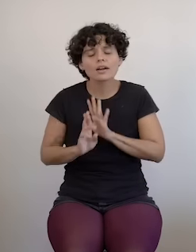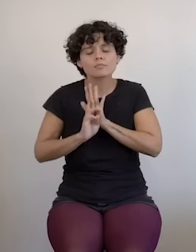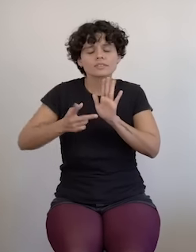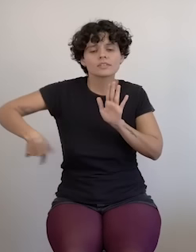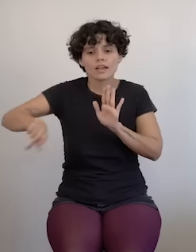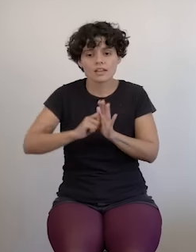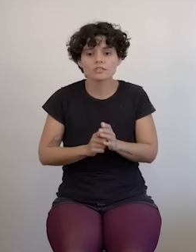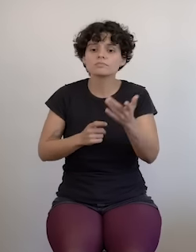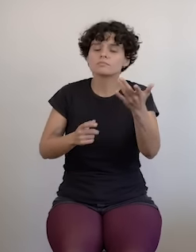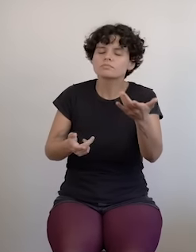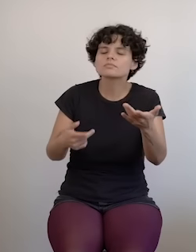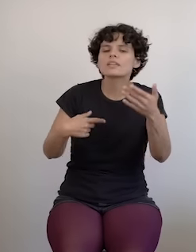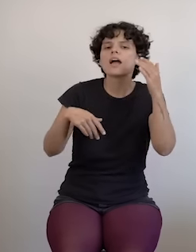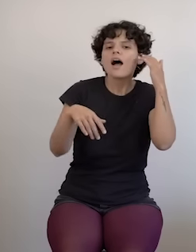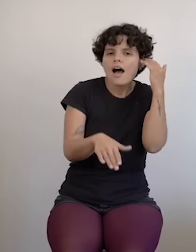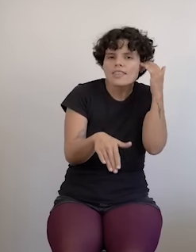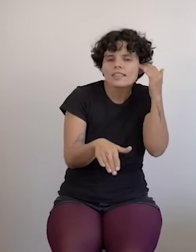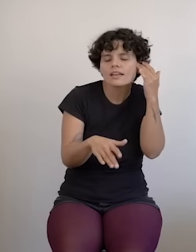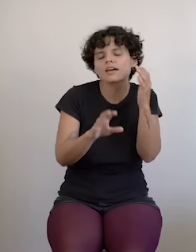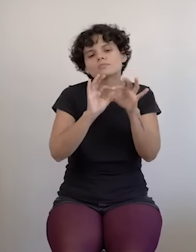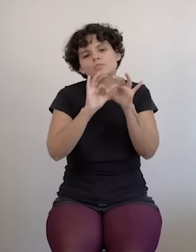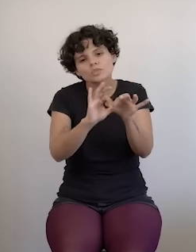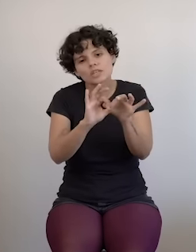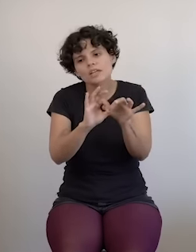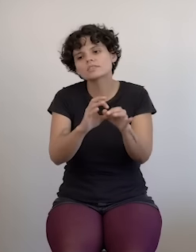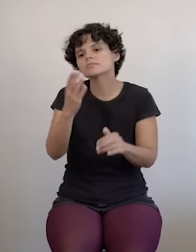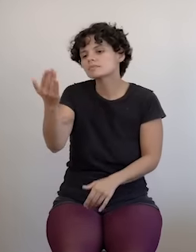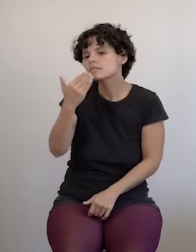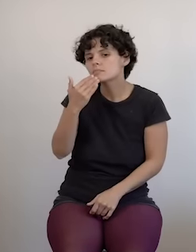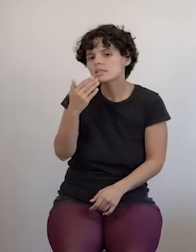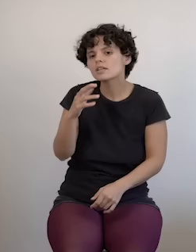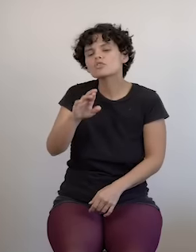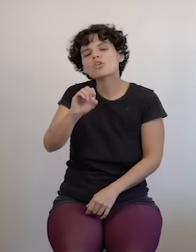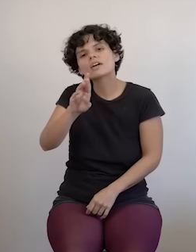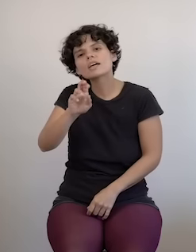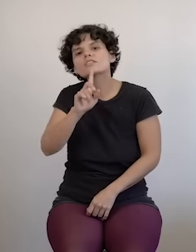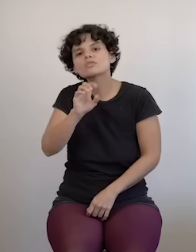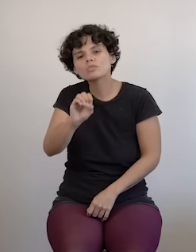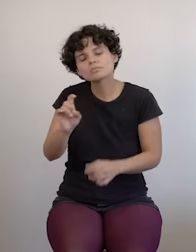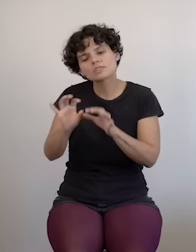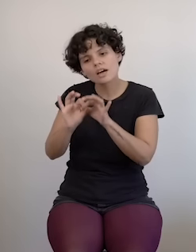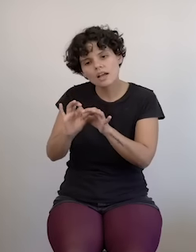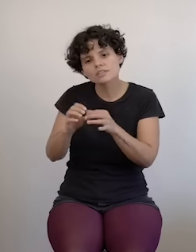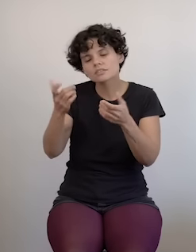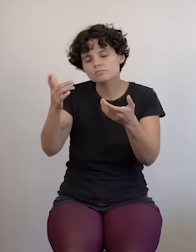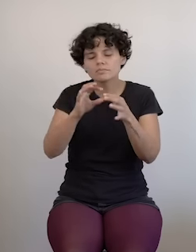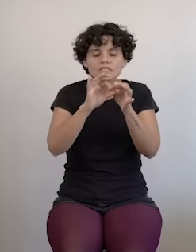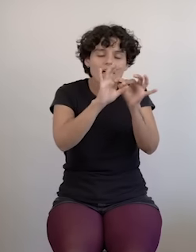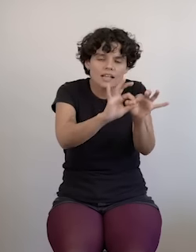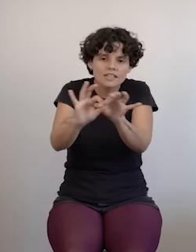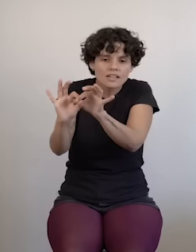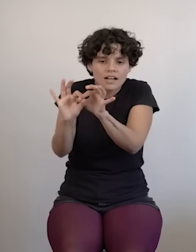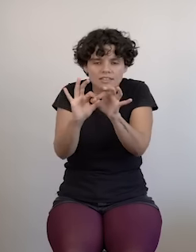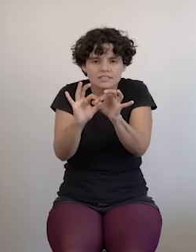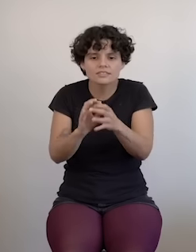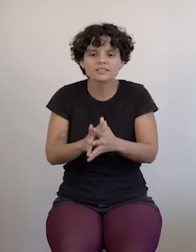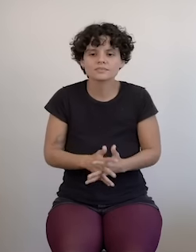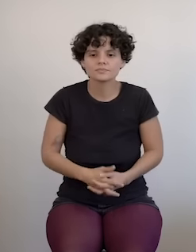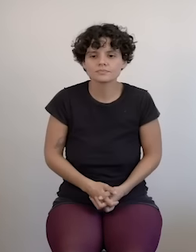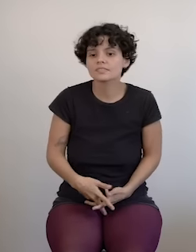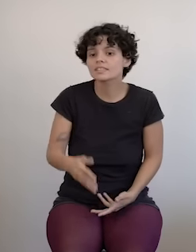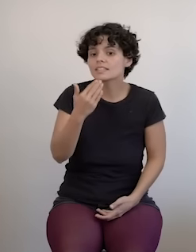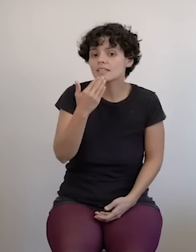agradecido por la invitación. Atenea. Muy agradecido. Atenea, gracias por la Atenea también. Muchas gracias, amiga. Atenea, gracias por